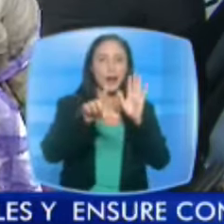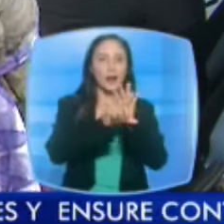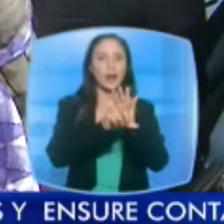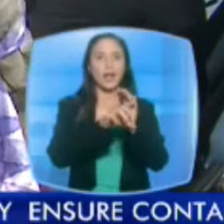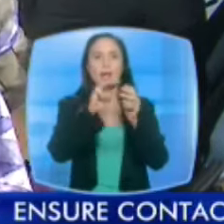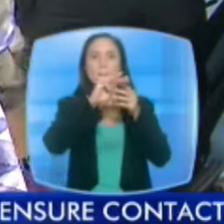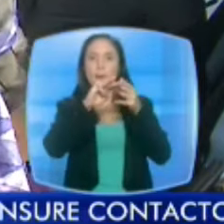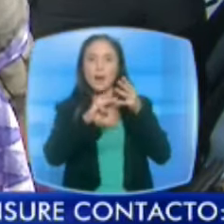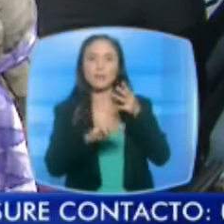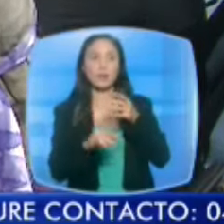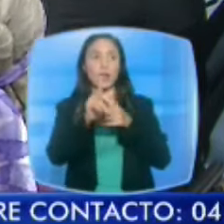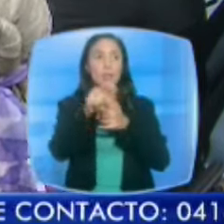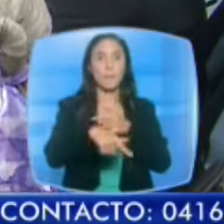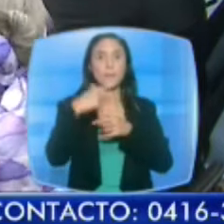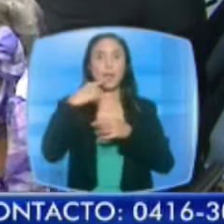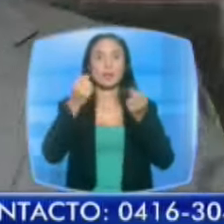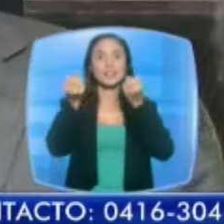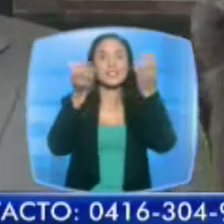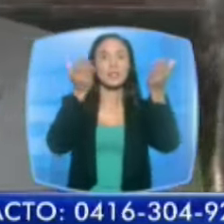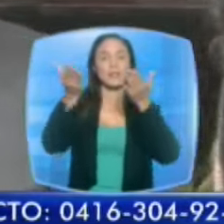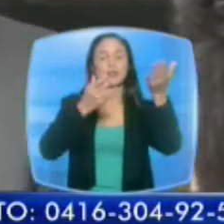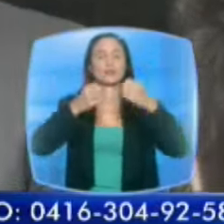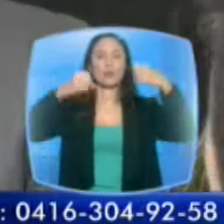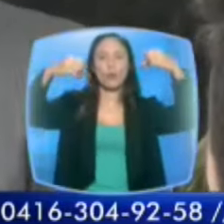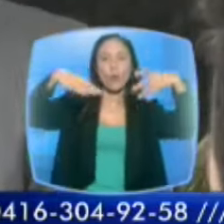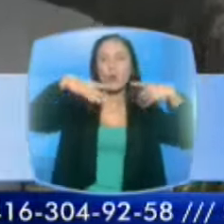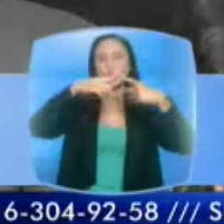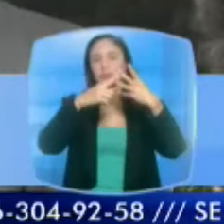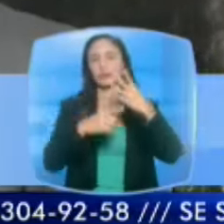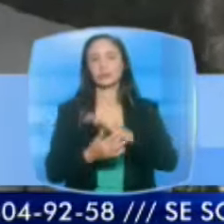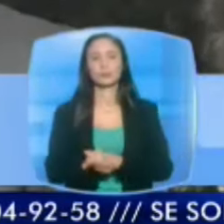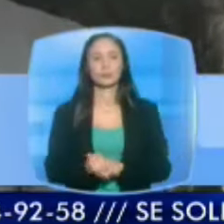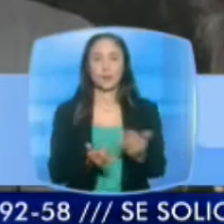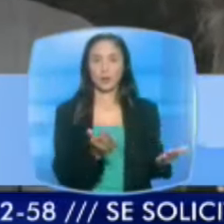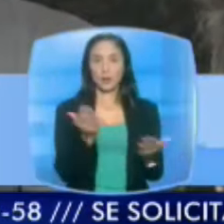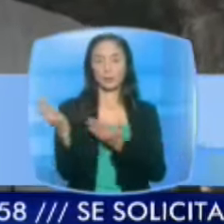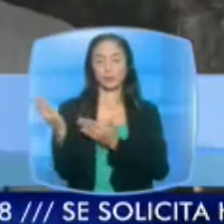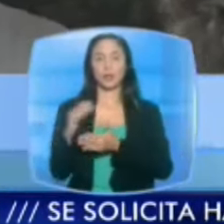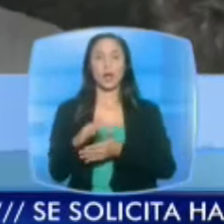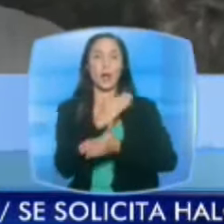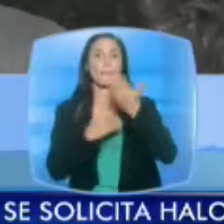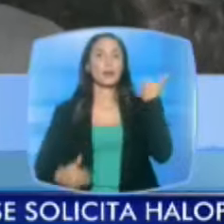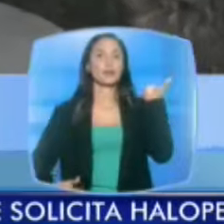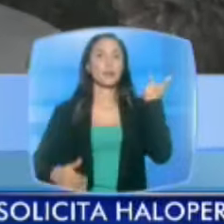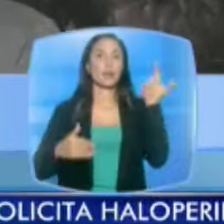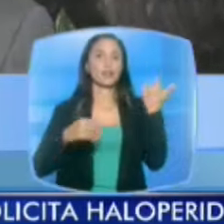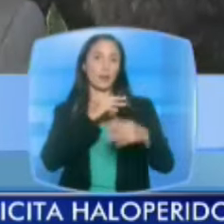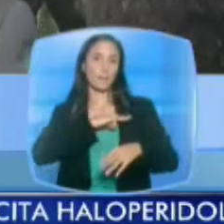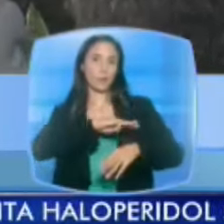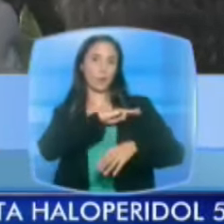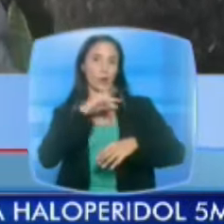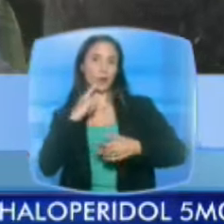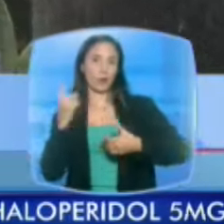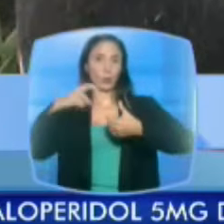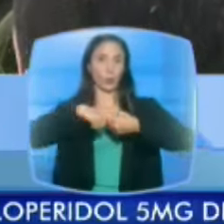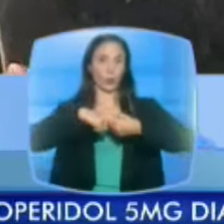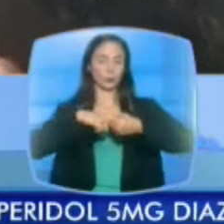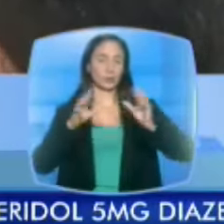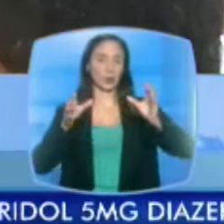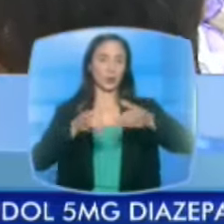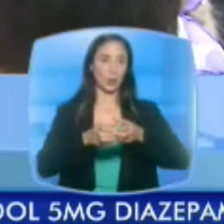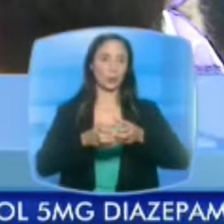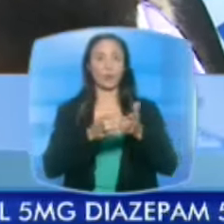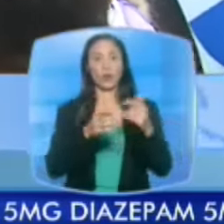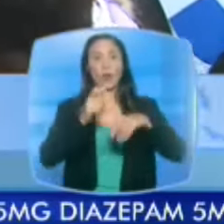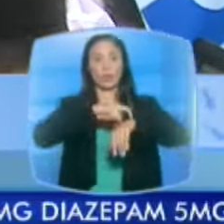ley de energías renovables, entre otras, ¿verdad? El presidente del Poder Moral, Tarek William Saab, aseguró que en este nuevo periodo